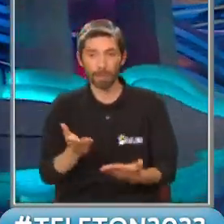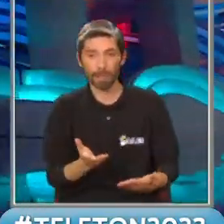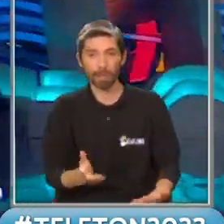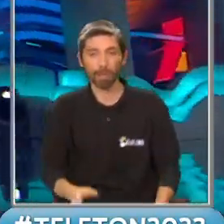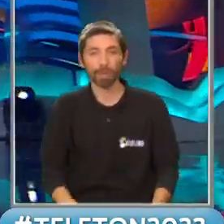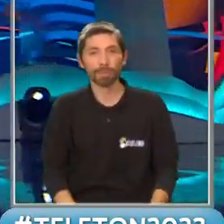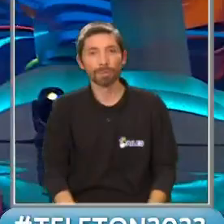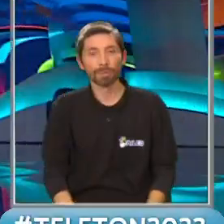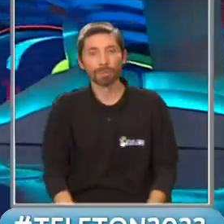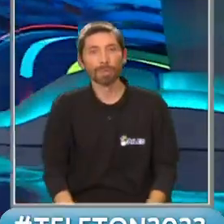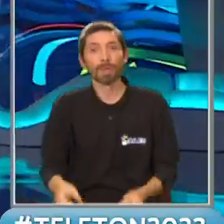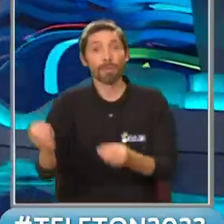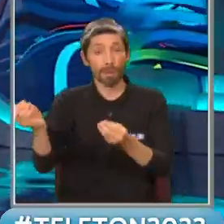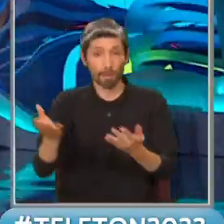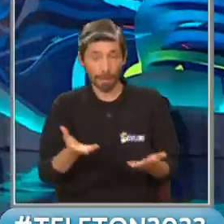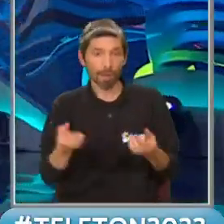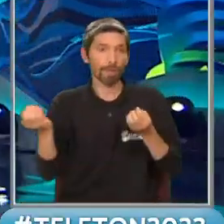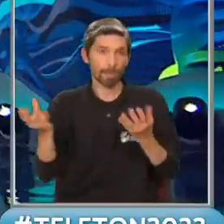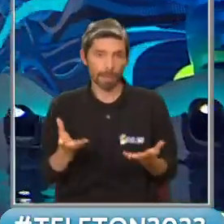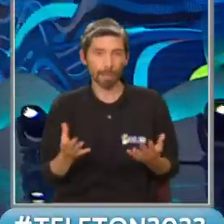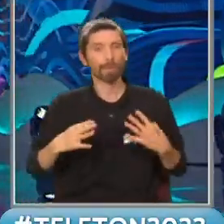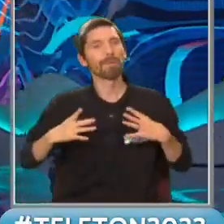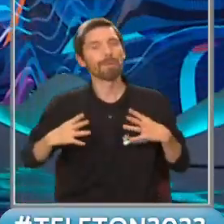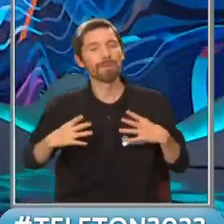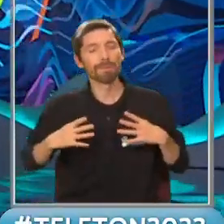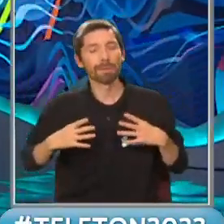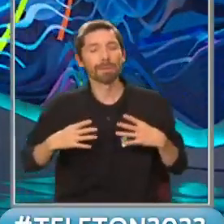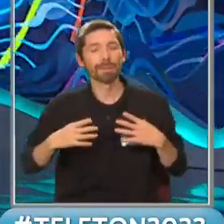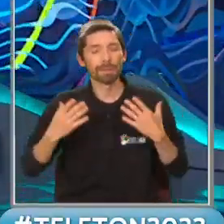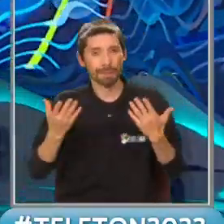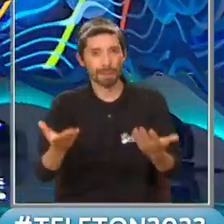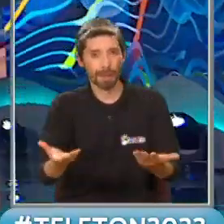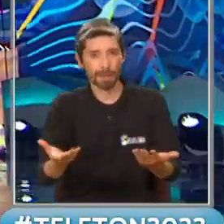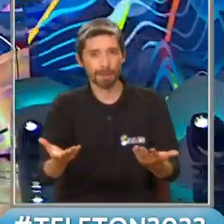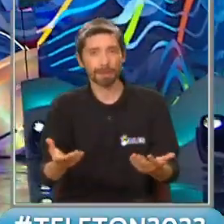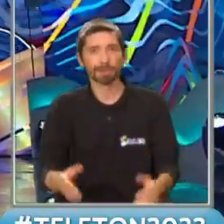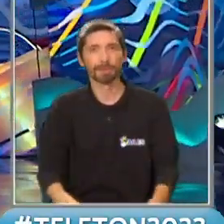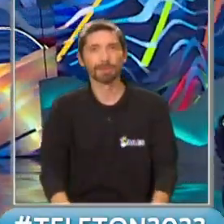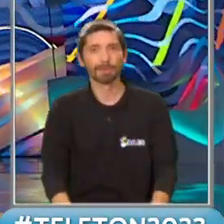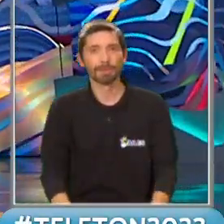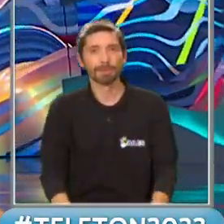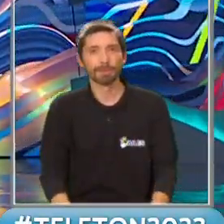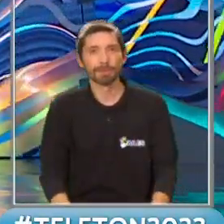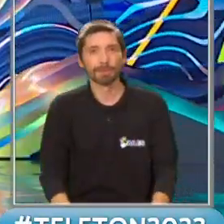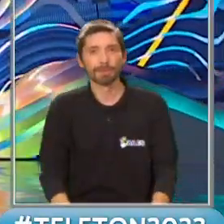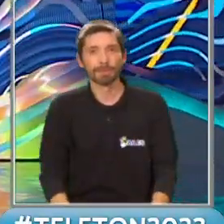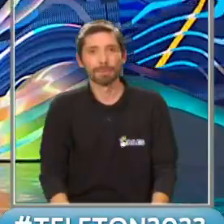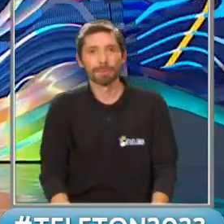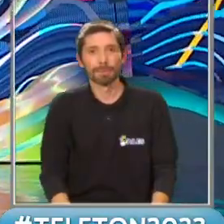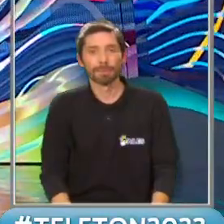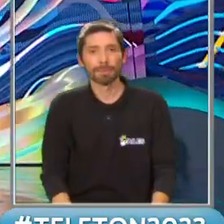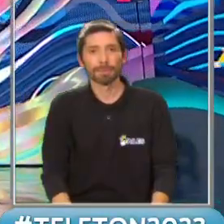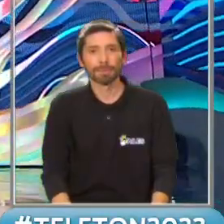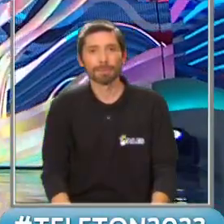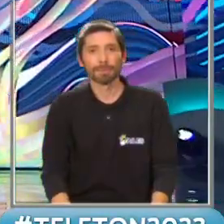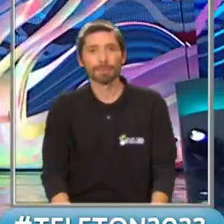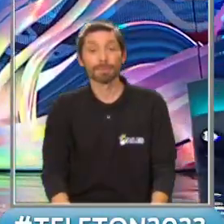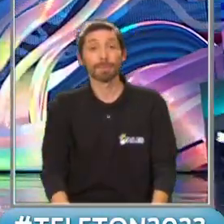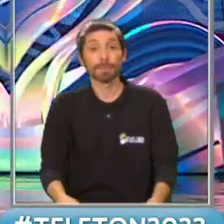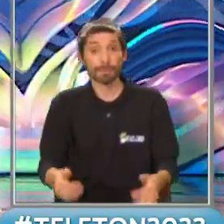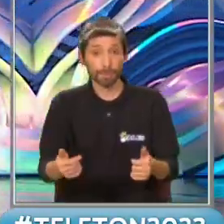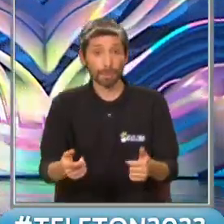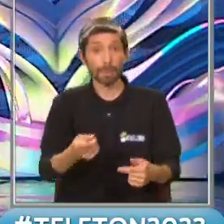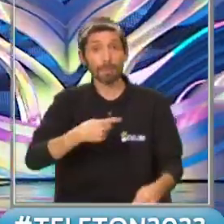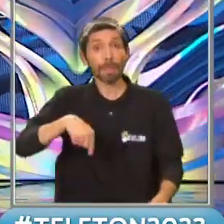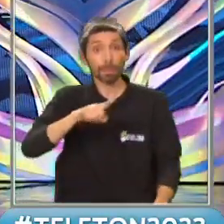Jaime bienvenido bienvenido felicidades qué tal bien bueno eh